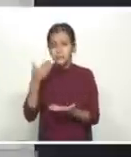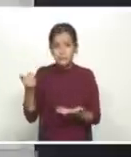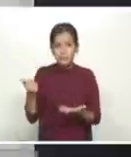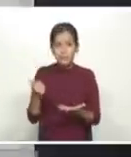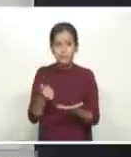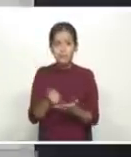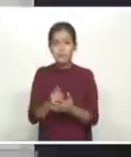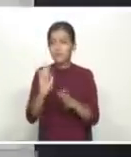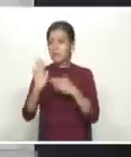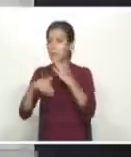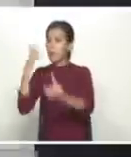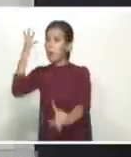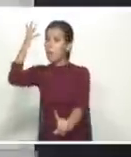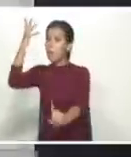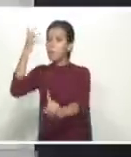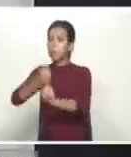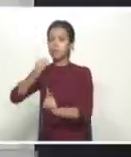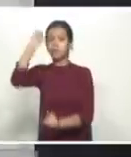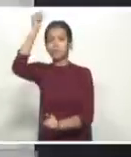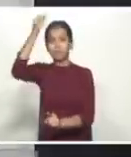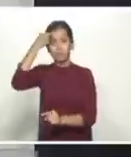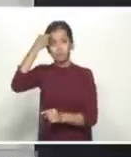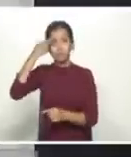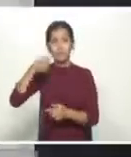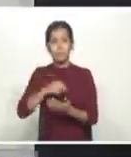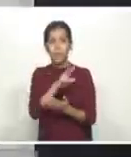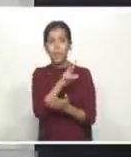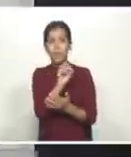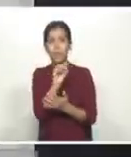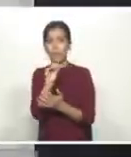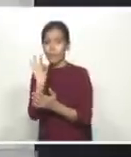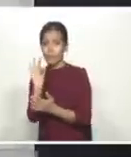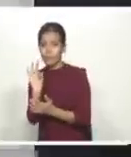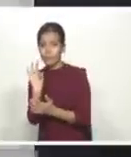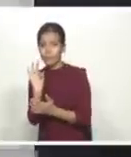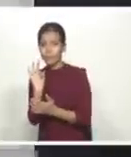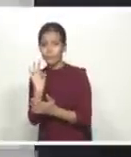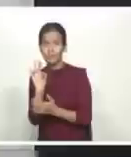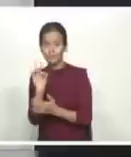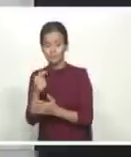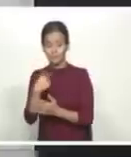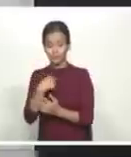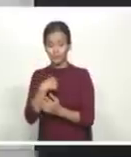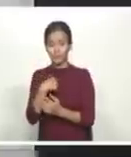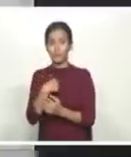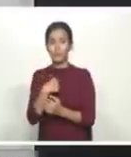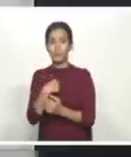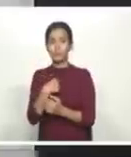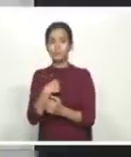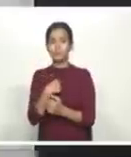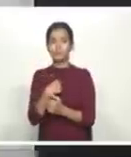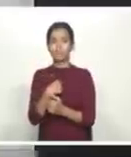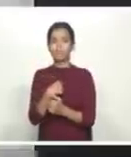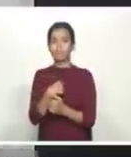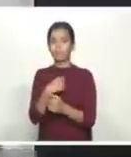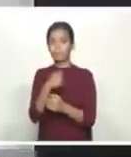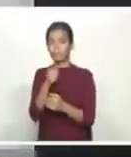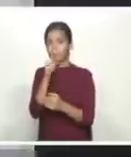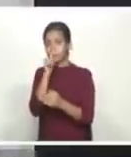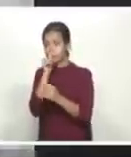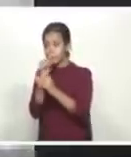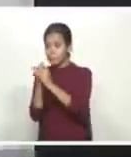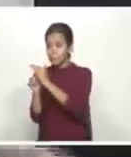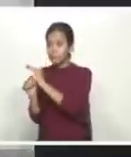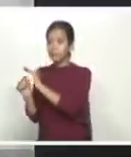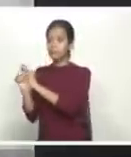el golpe de Estado en el 2009, yo estuve exiliado en una embajada.